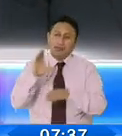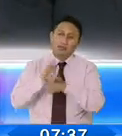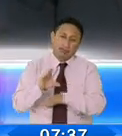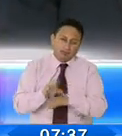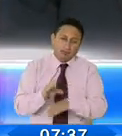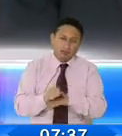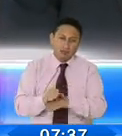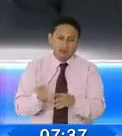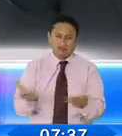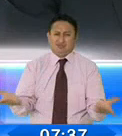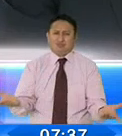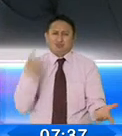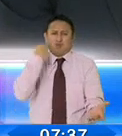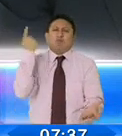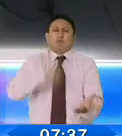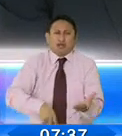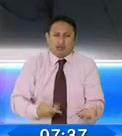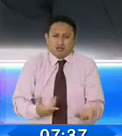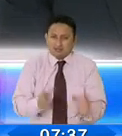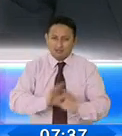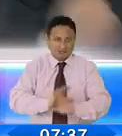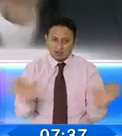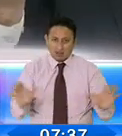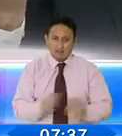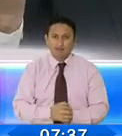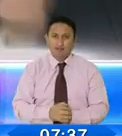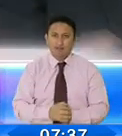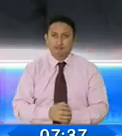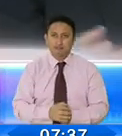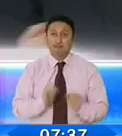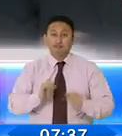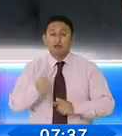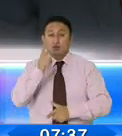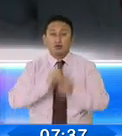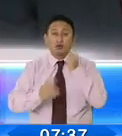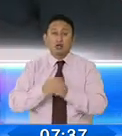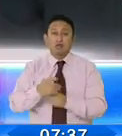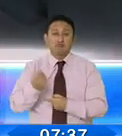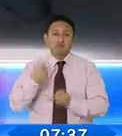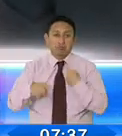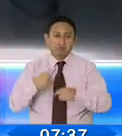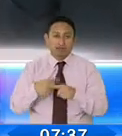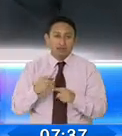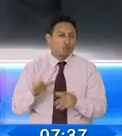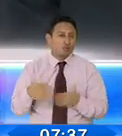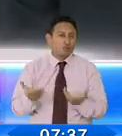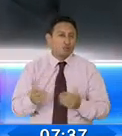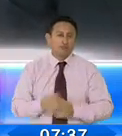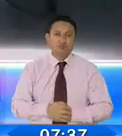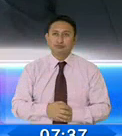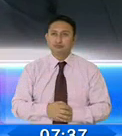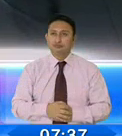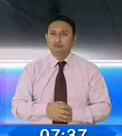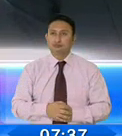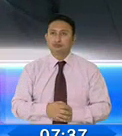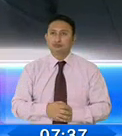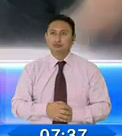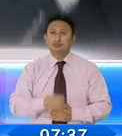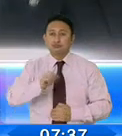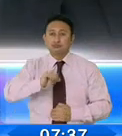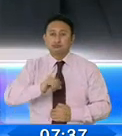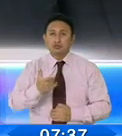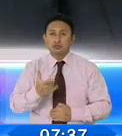preventivas, no viene el caso. La venta de licor y el consumo, ¿cómo está, señor secretario? Sí, se restringe